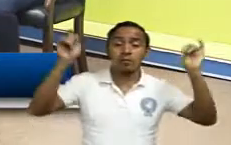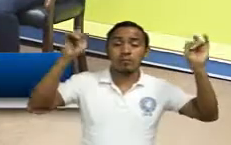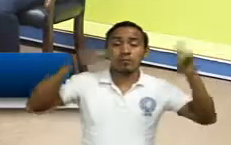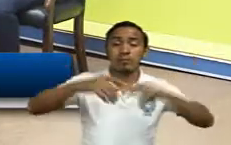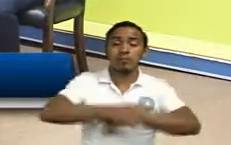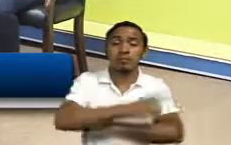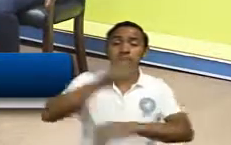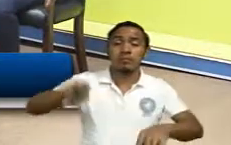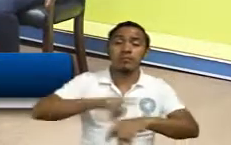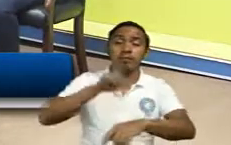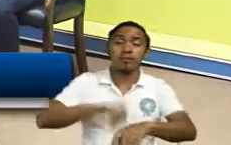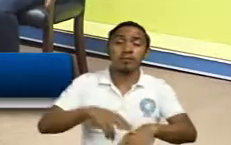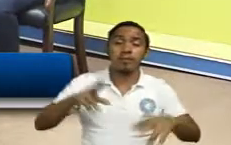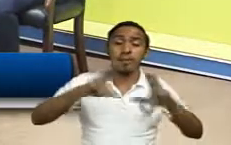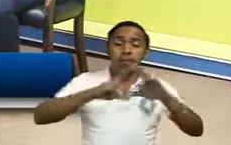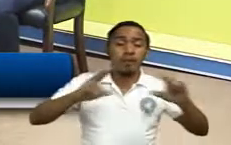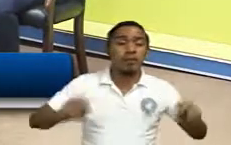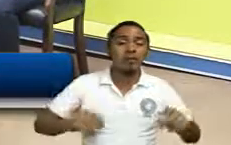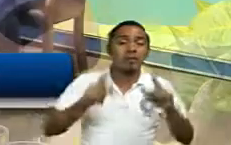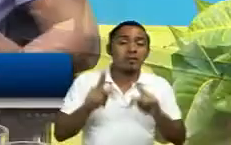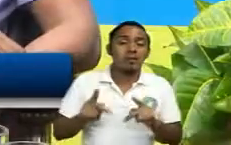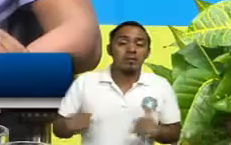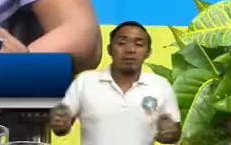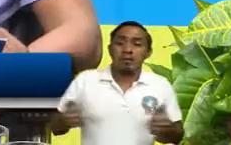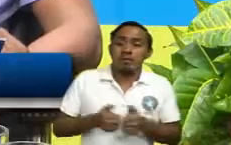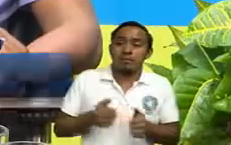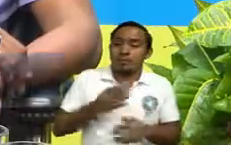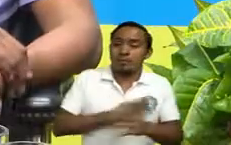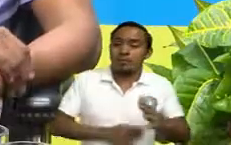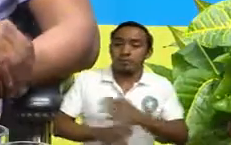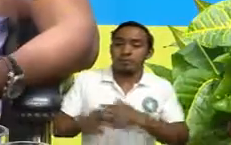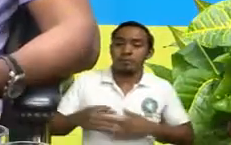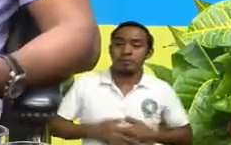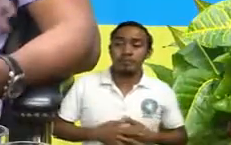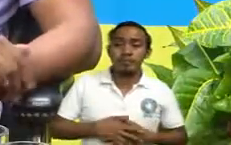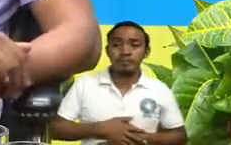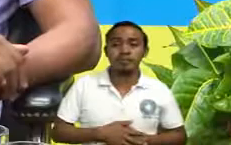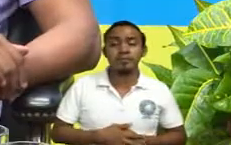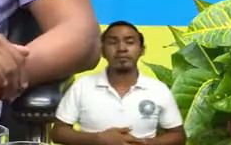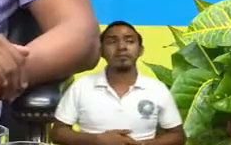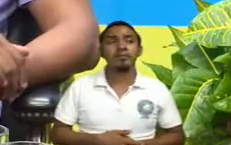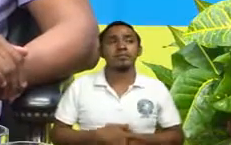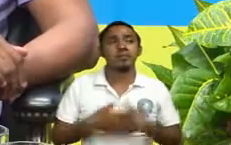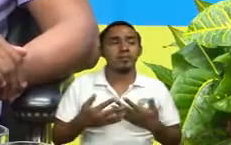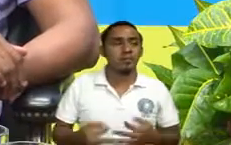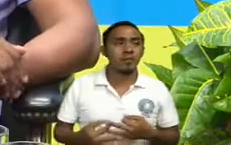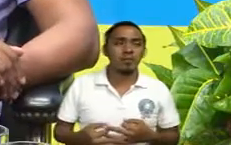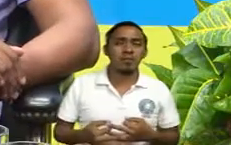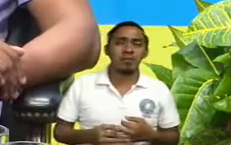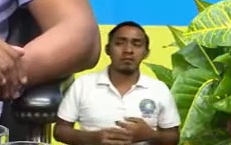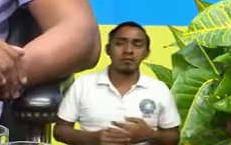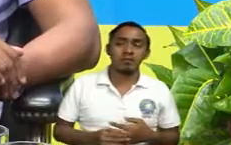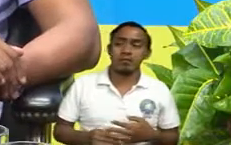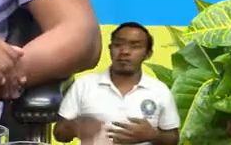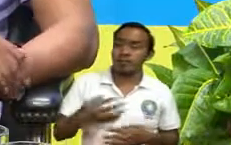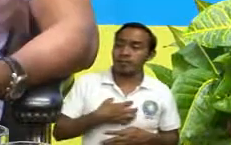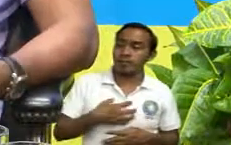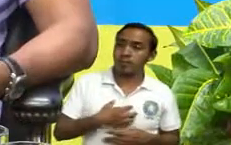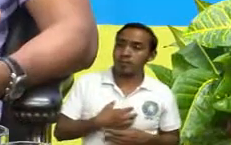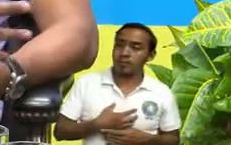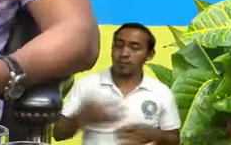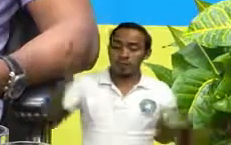el Día Nacional en Nicaragua de las Personas con Discapacidad y es más que evidente